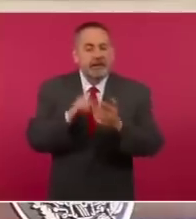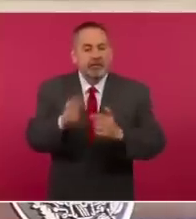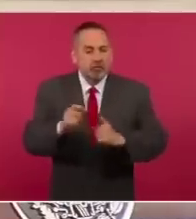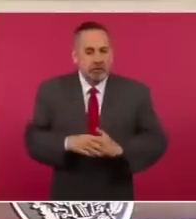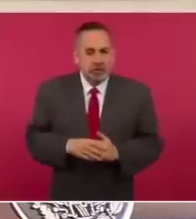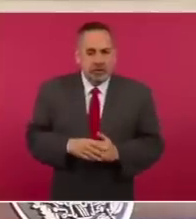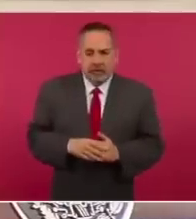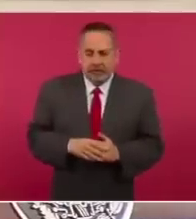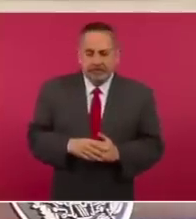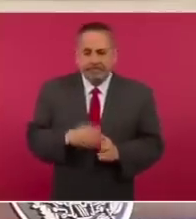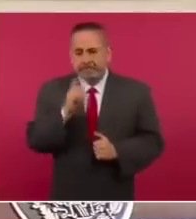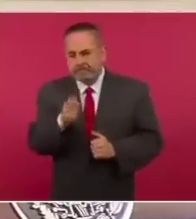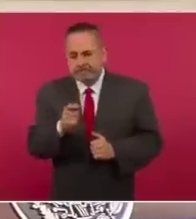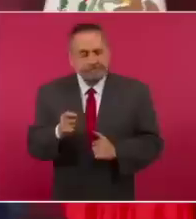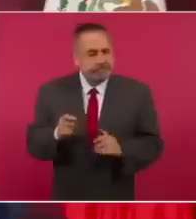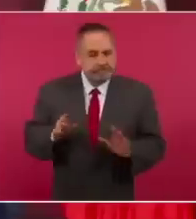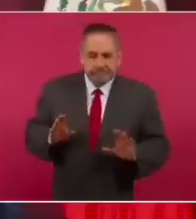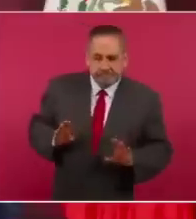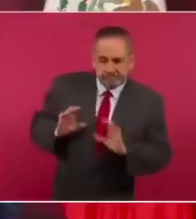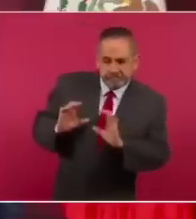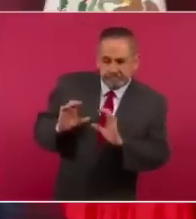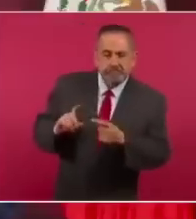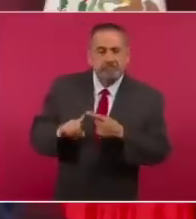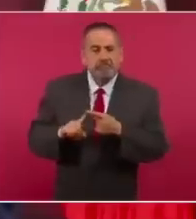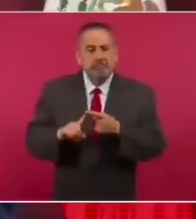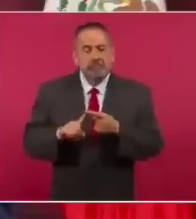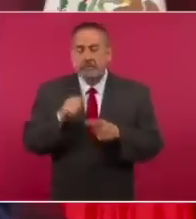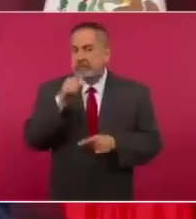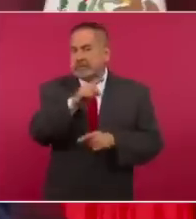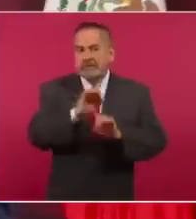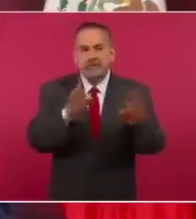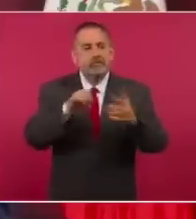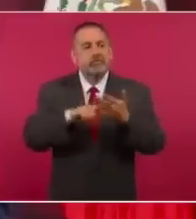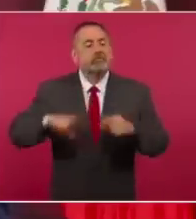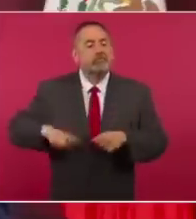en la actitud del gobierno de Texas,